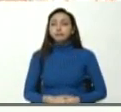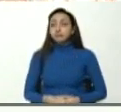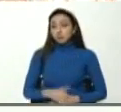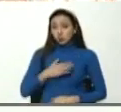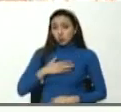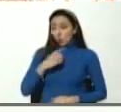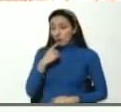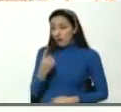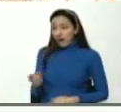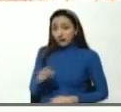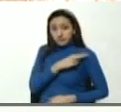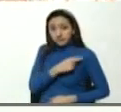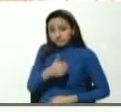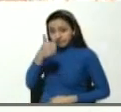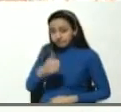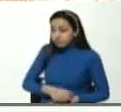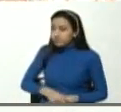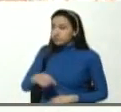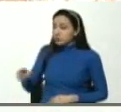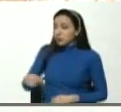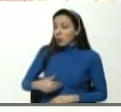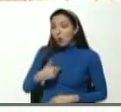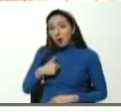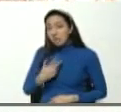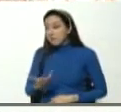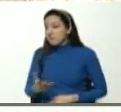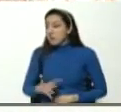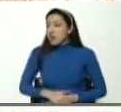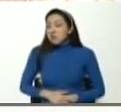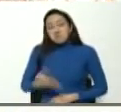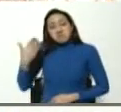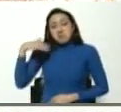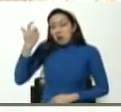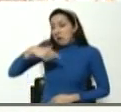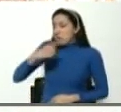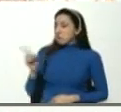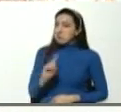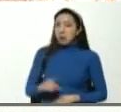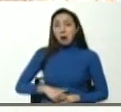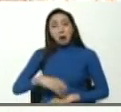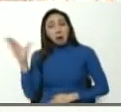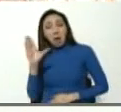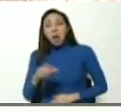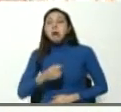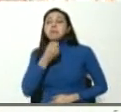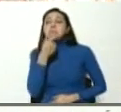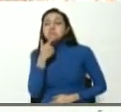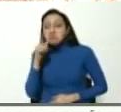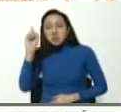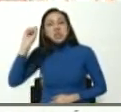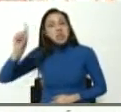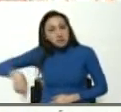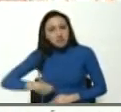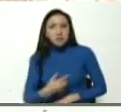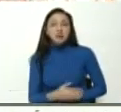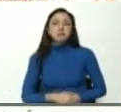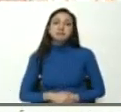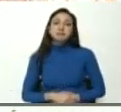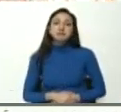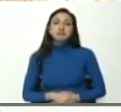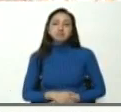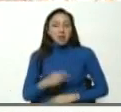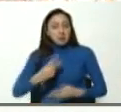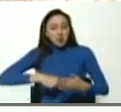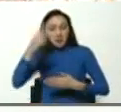garcía carnero y ya no me das poco de caracas se está poniendo bonita con el plan patriota bella y